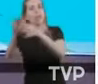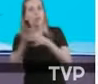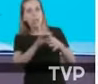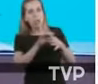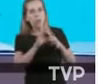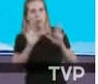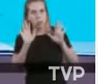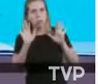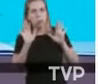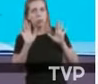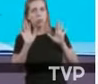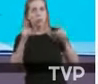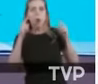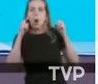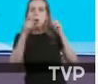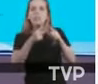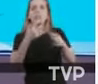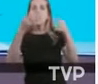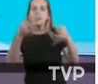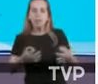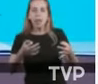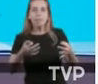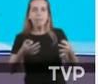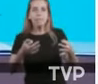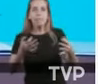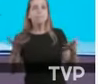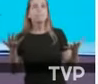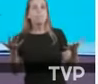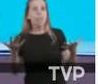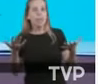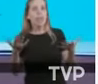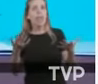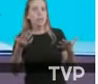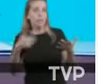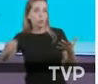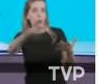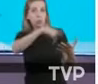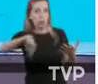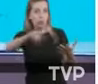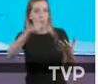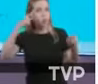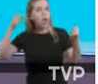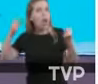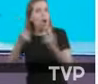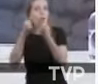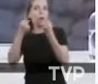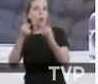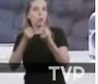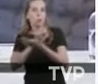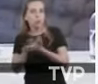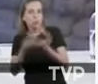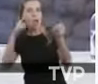Y tiene la vocación real de que los acuerdos que logremos sean